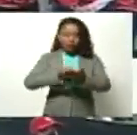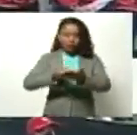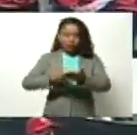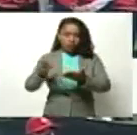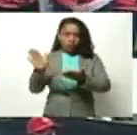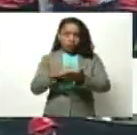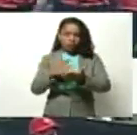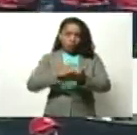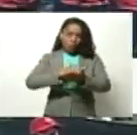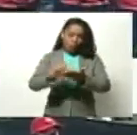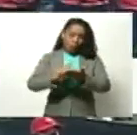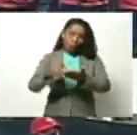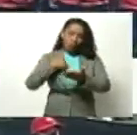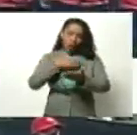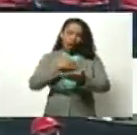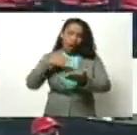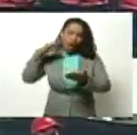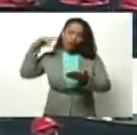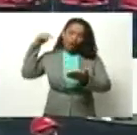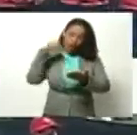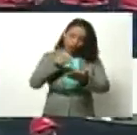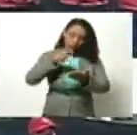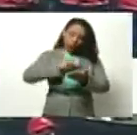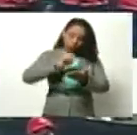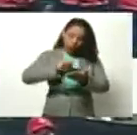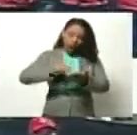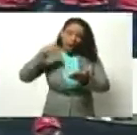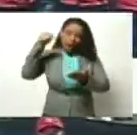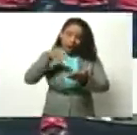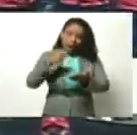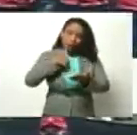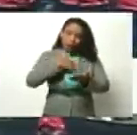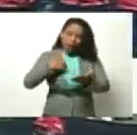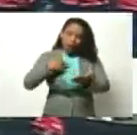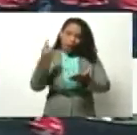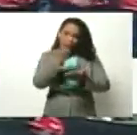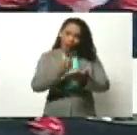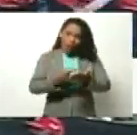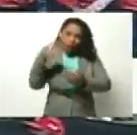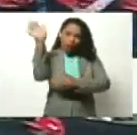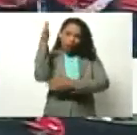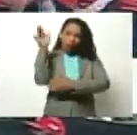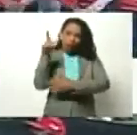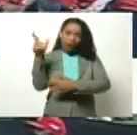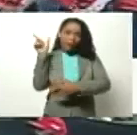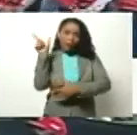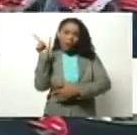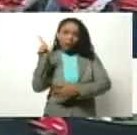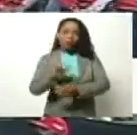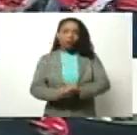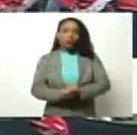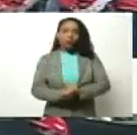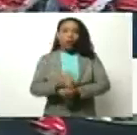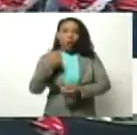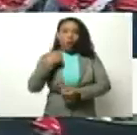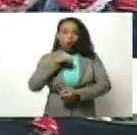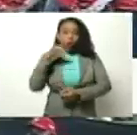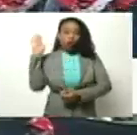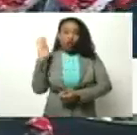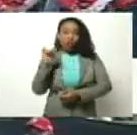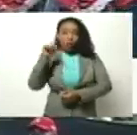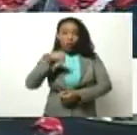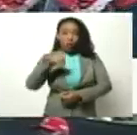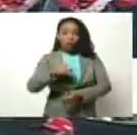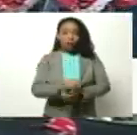una página lo quiero así la quiero así y hoy que hemos venido mire